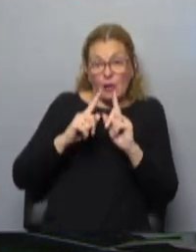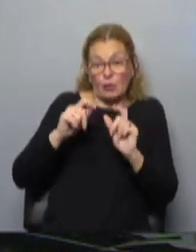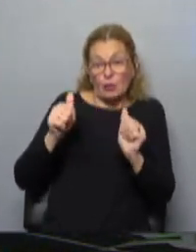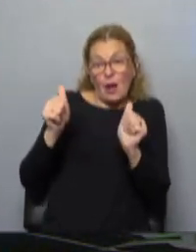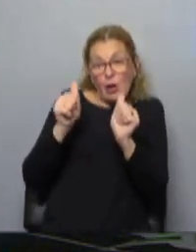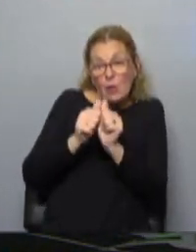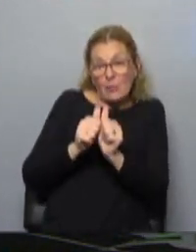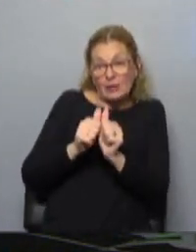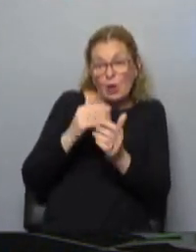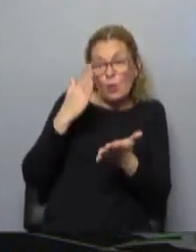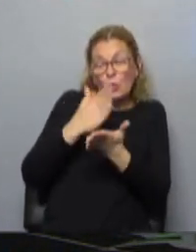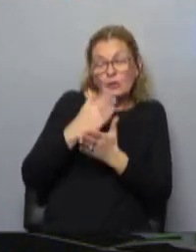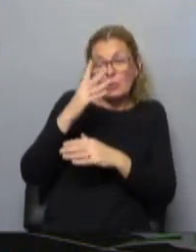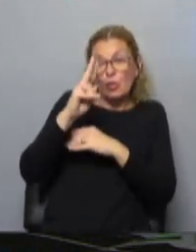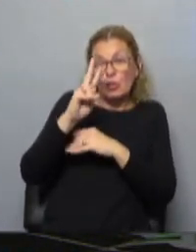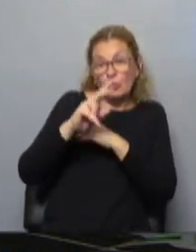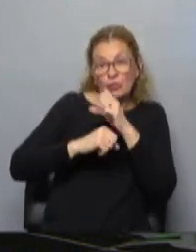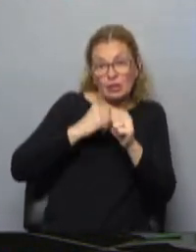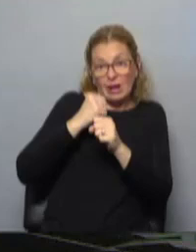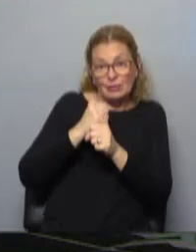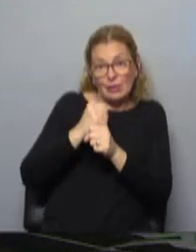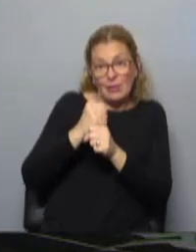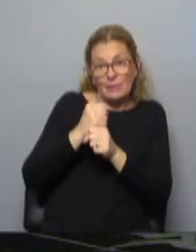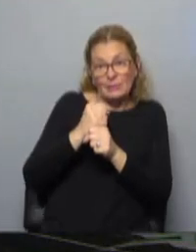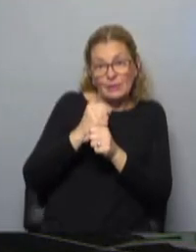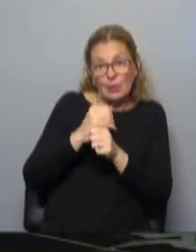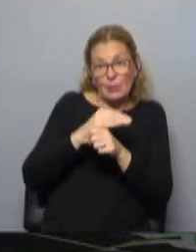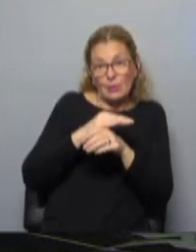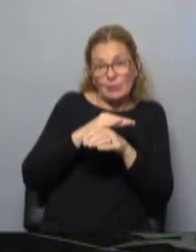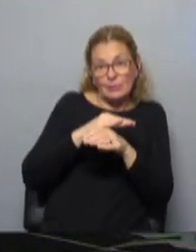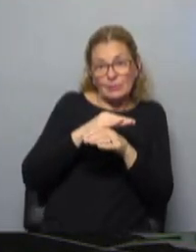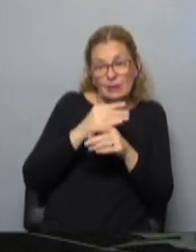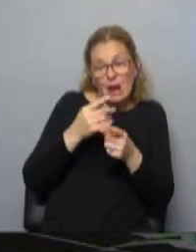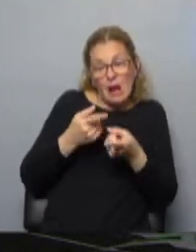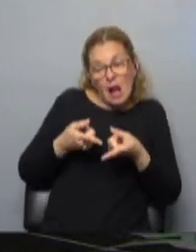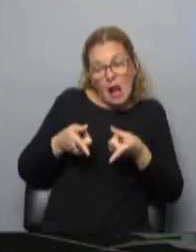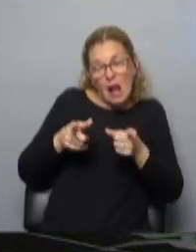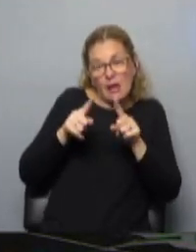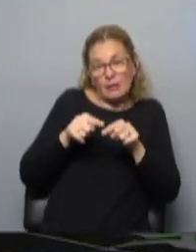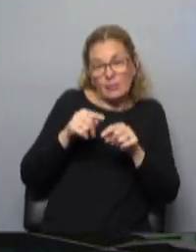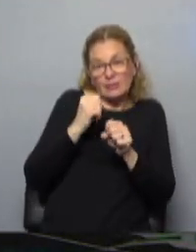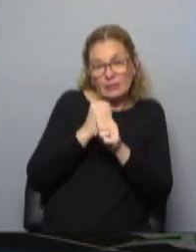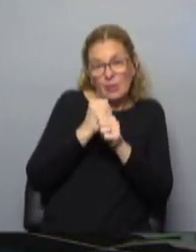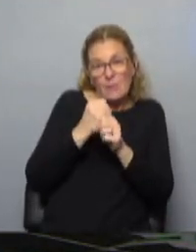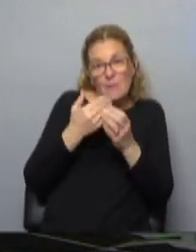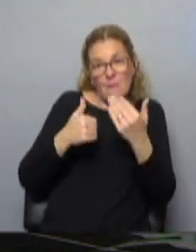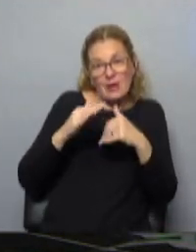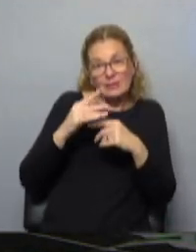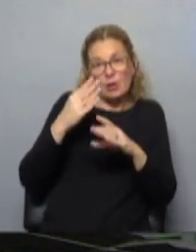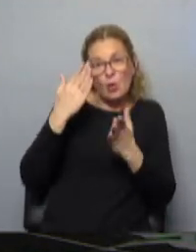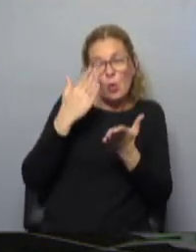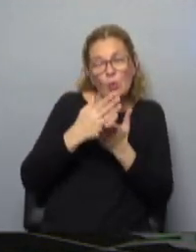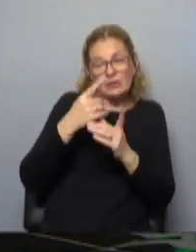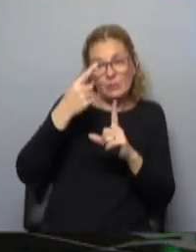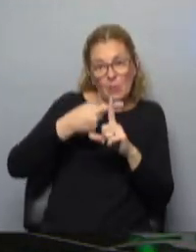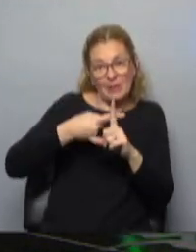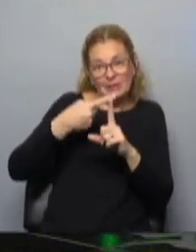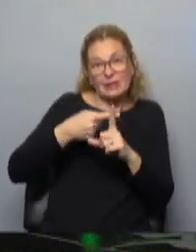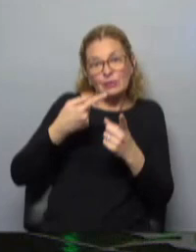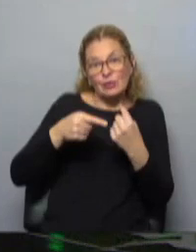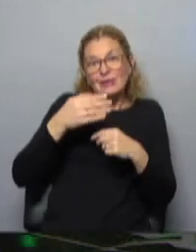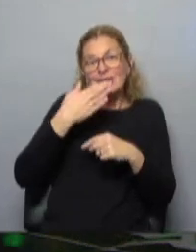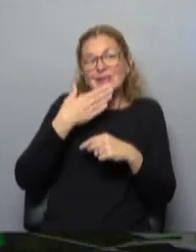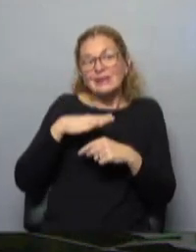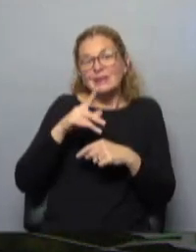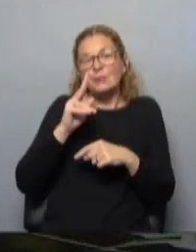últimos dos años sin embargo el estancamiento de la recuperación del empleo es algo más de los últimos meses por eso se entiende